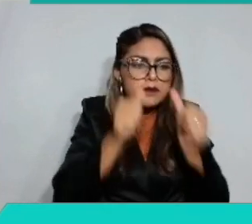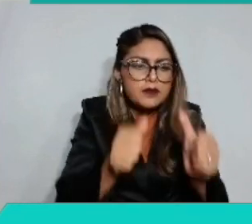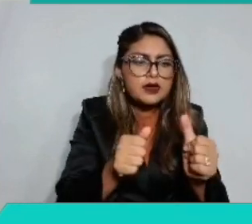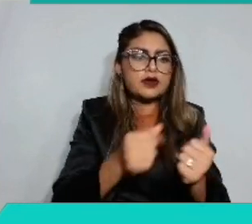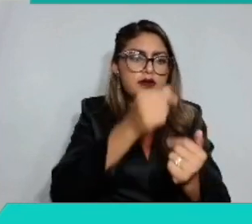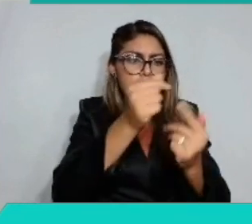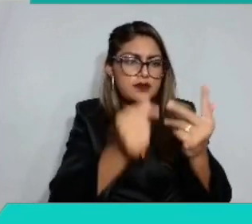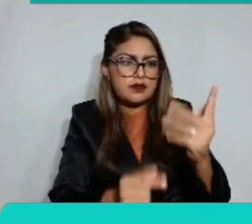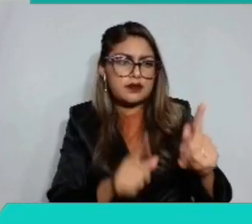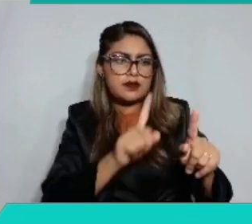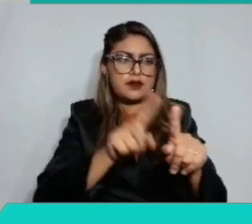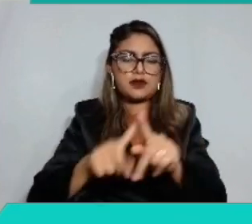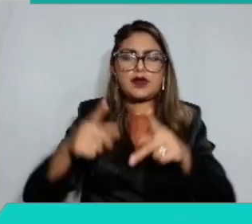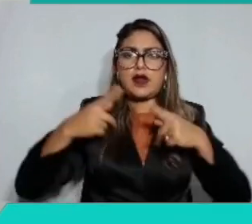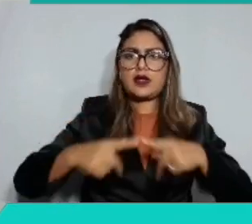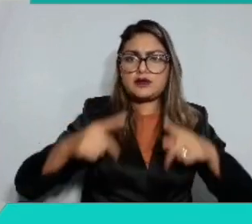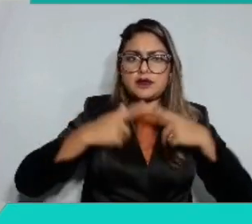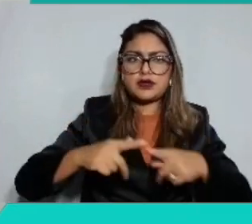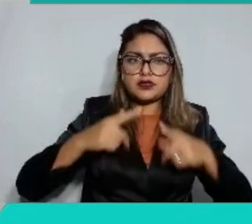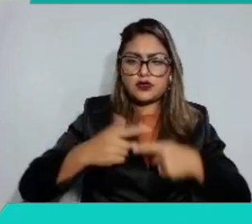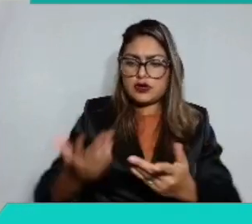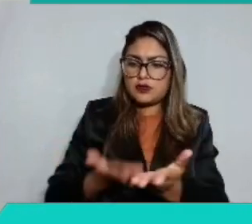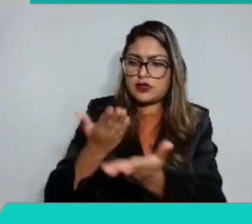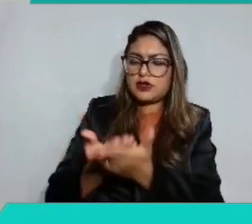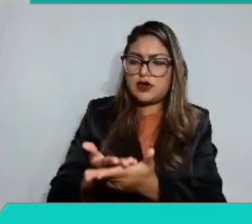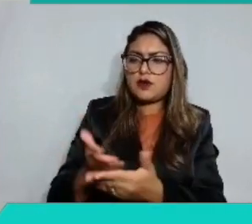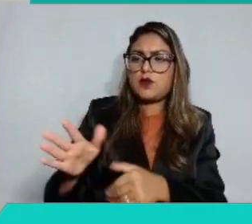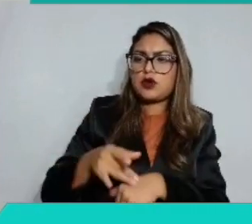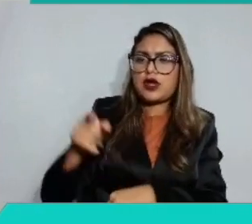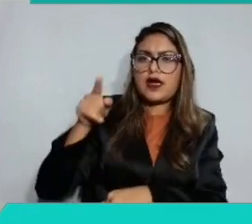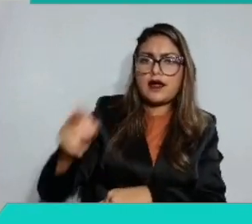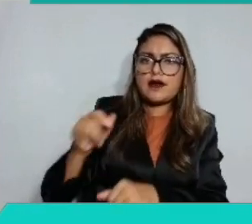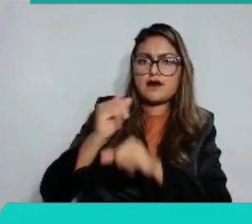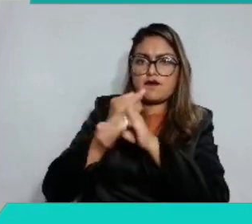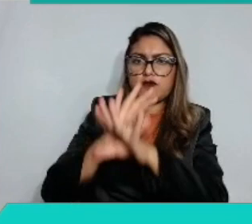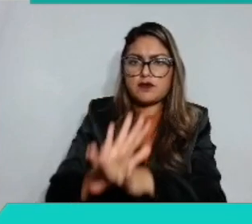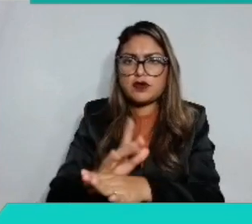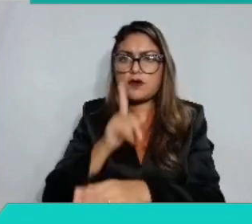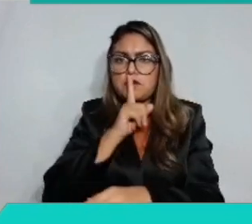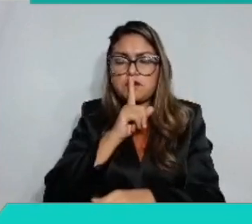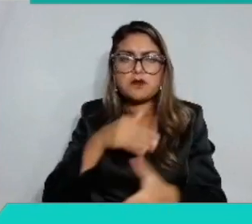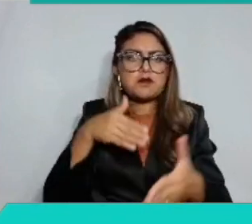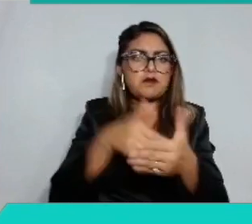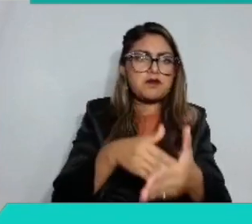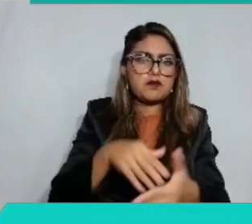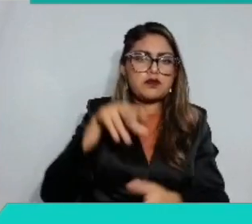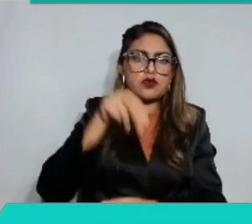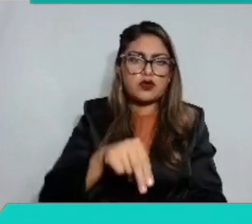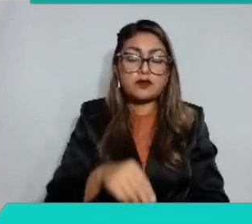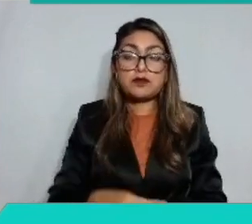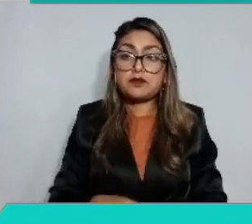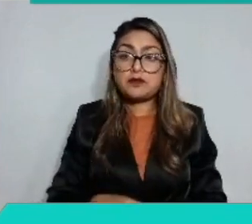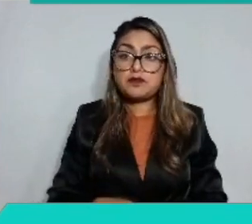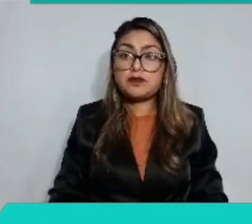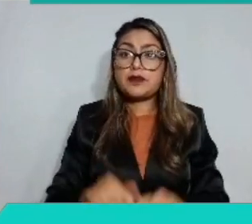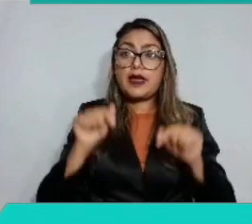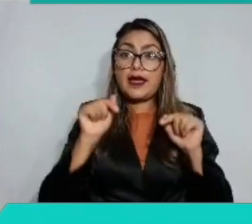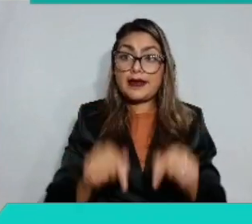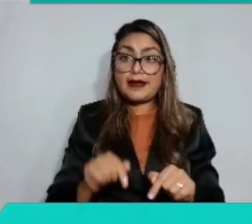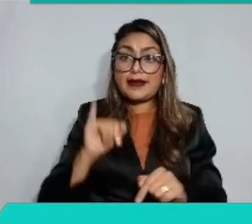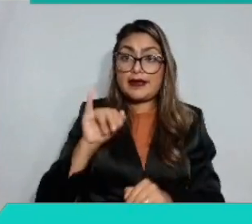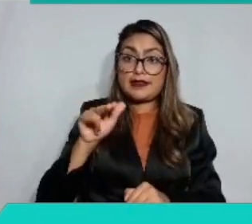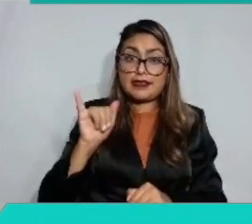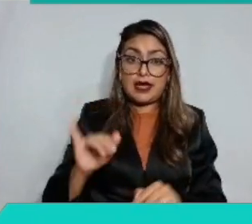ante la negativa ante la clasificación no se cierran las puertas del inai hay que